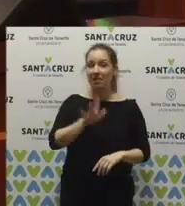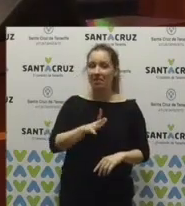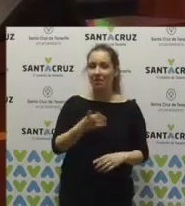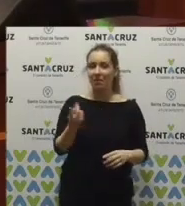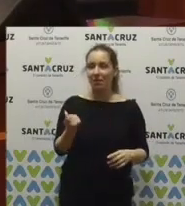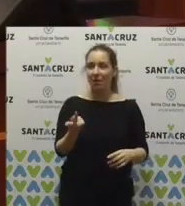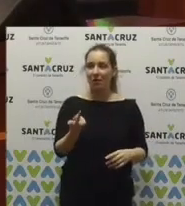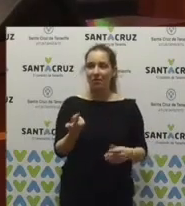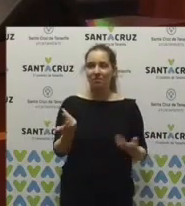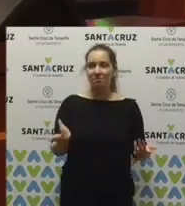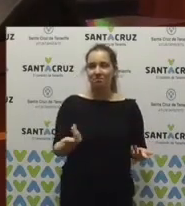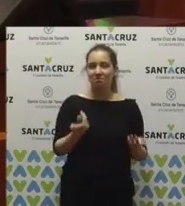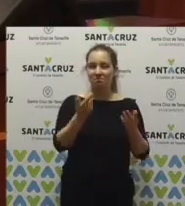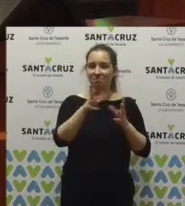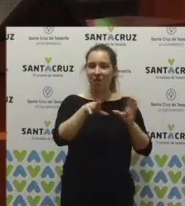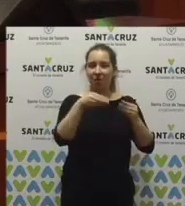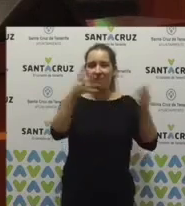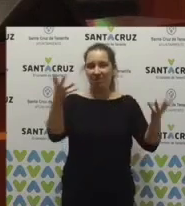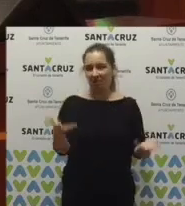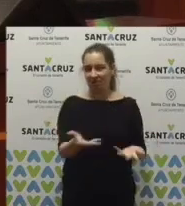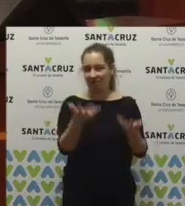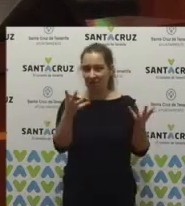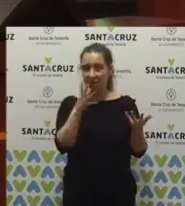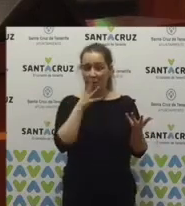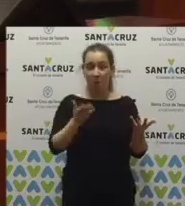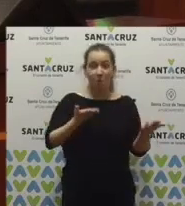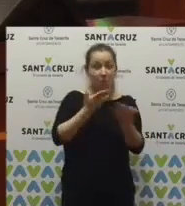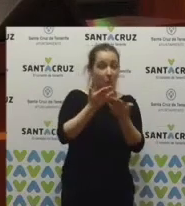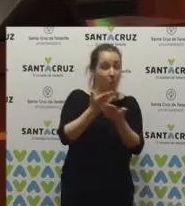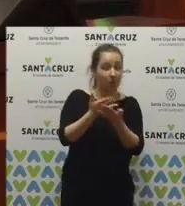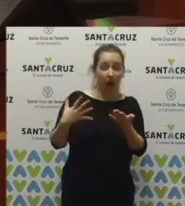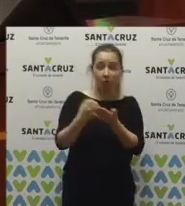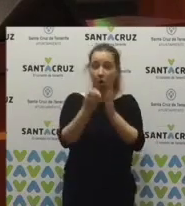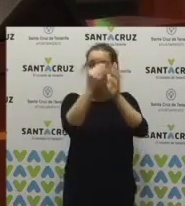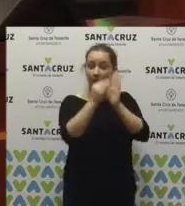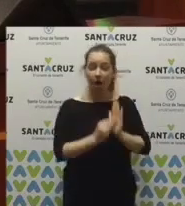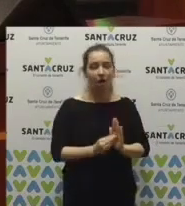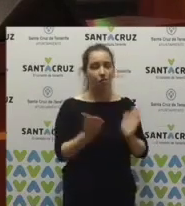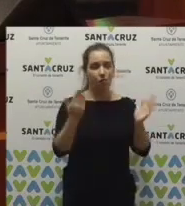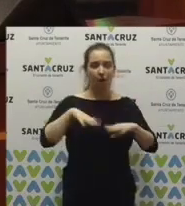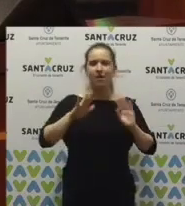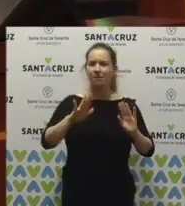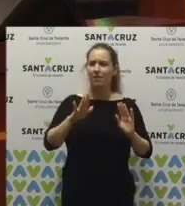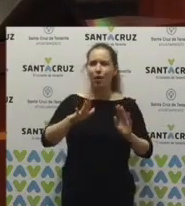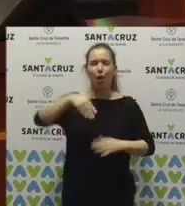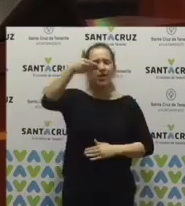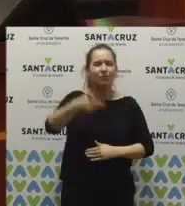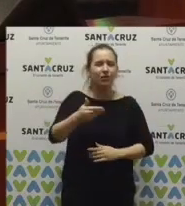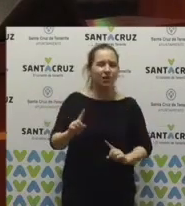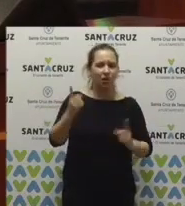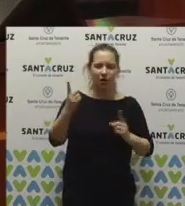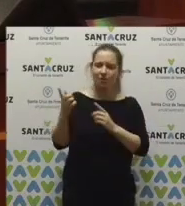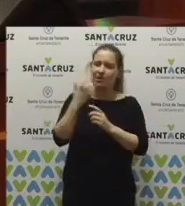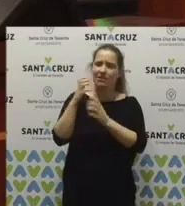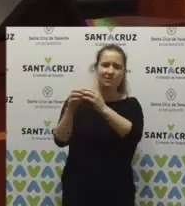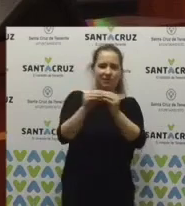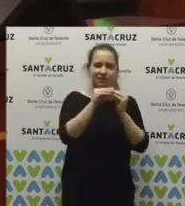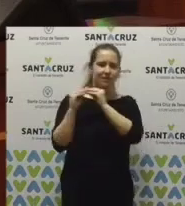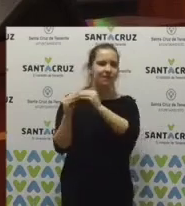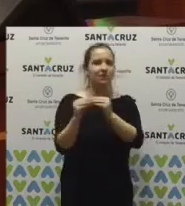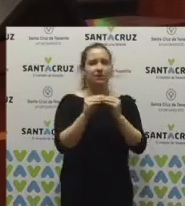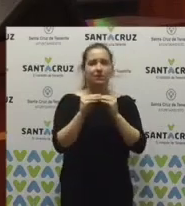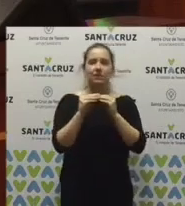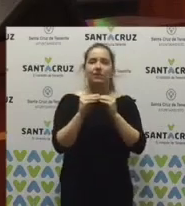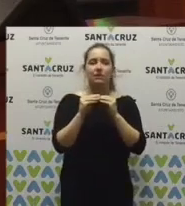aquí porque no incluye todas nuestras propuestas pero en aras del consenso era importante buscar ese mínimo común múltiplo a